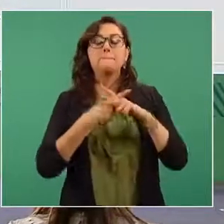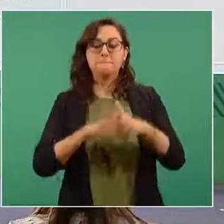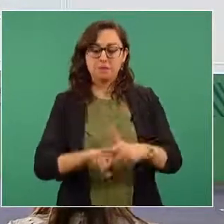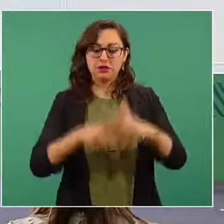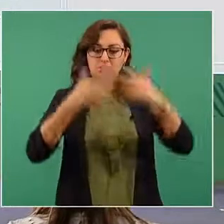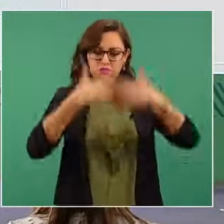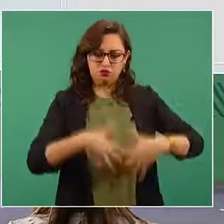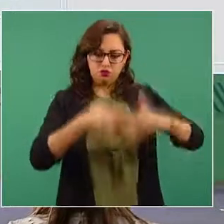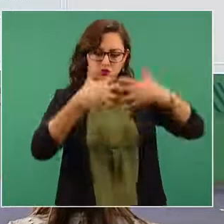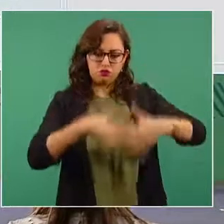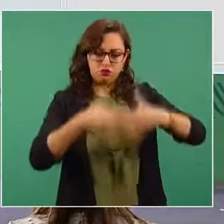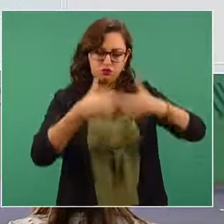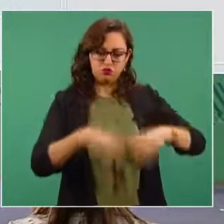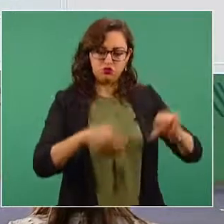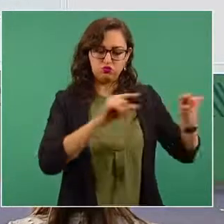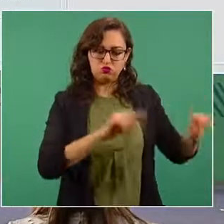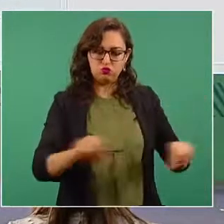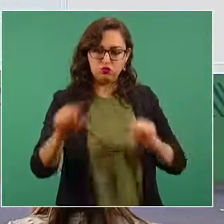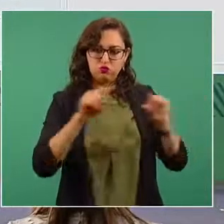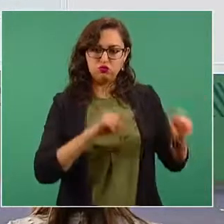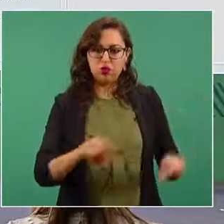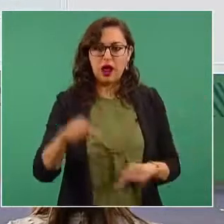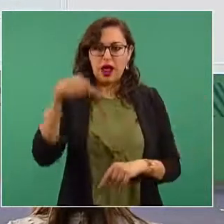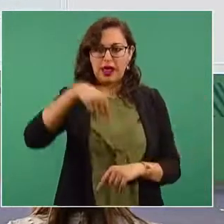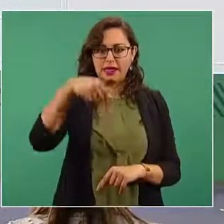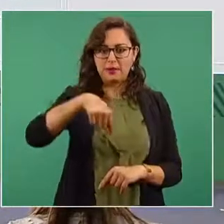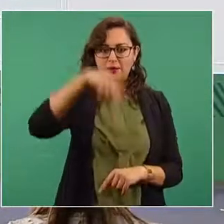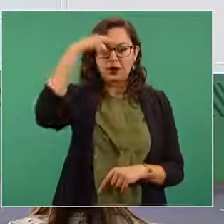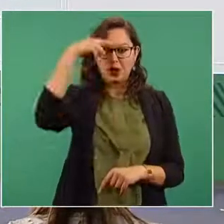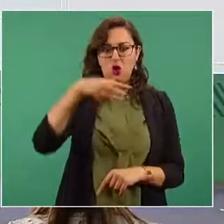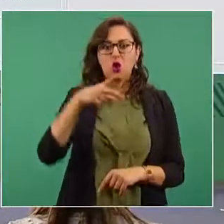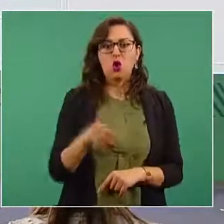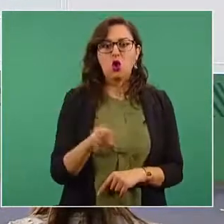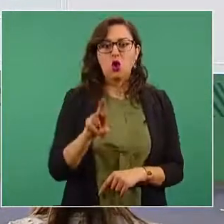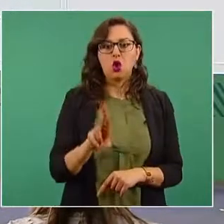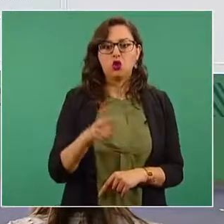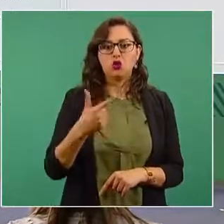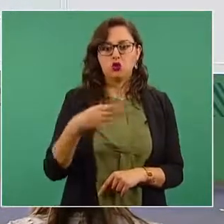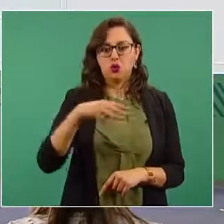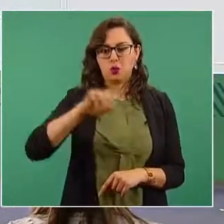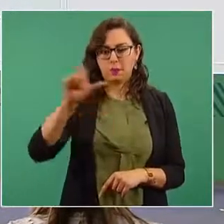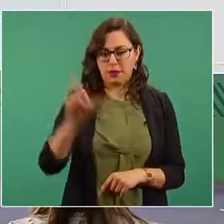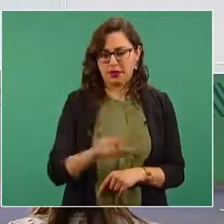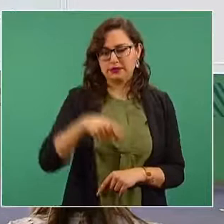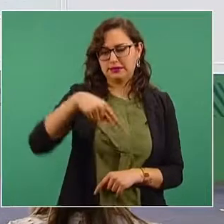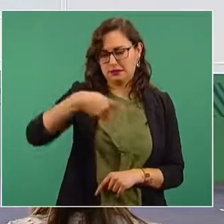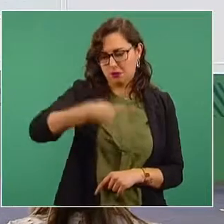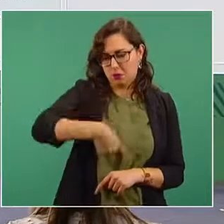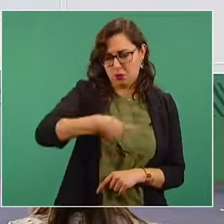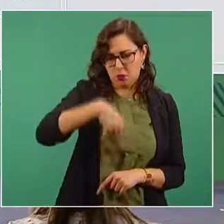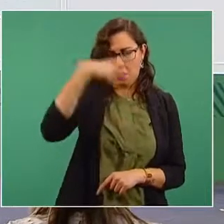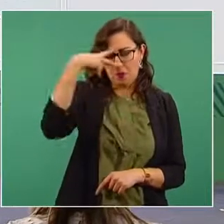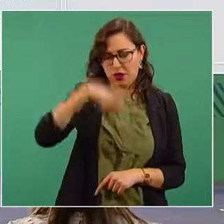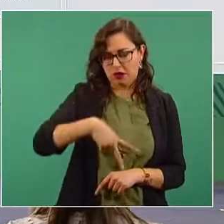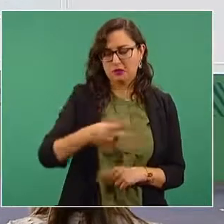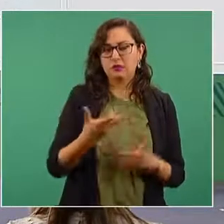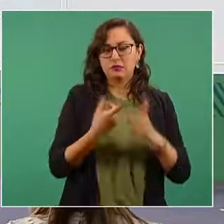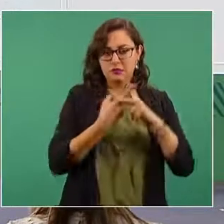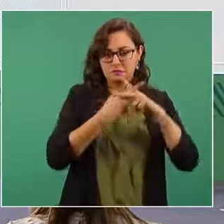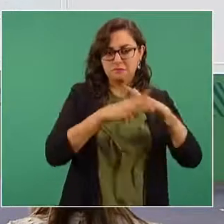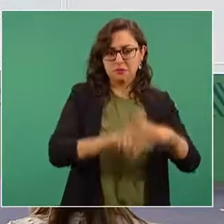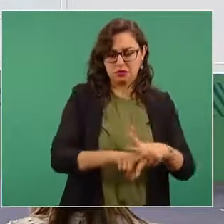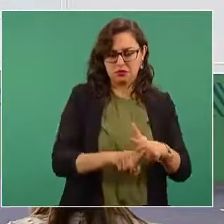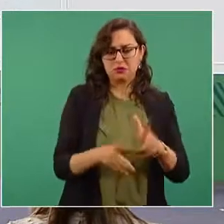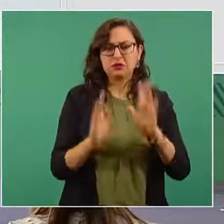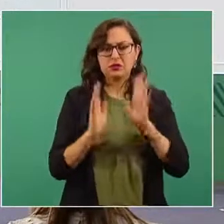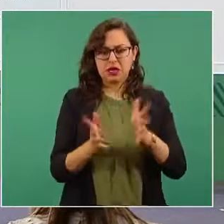CanSino en el laboratorio mexicano Drogmex. 24 de febrero se inició. México cuenta con la sustancia necesaria